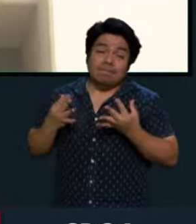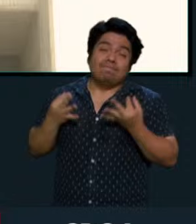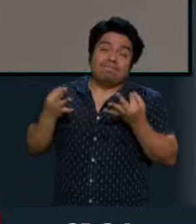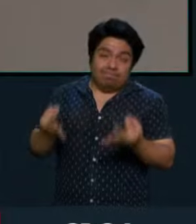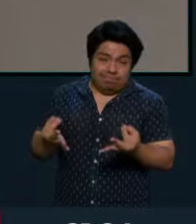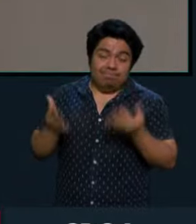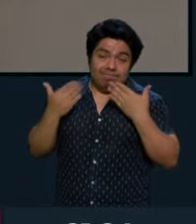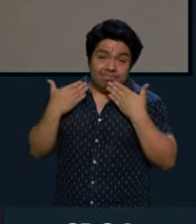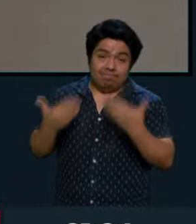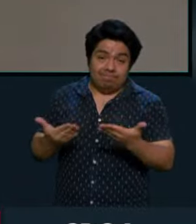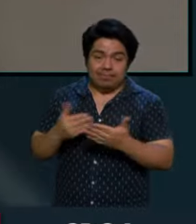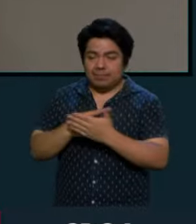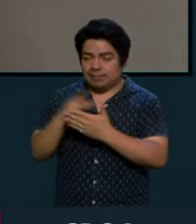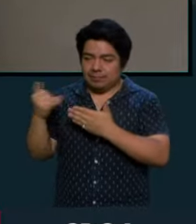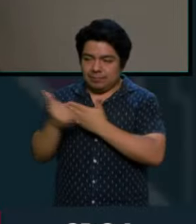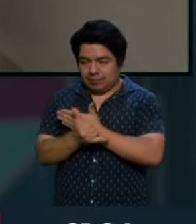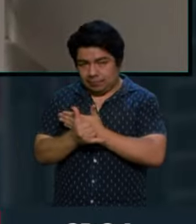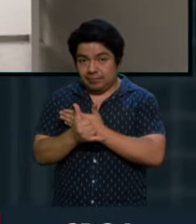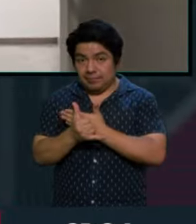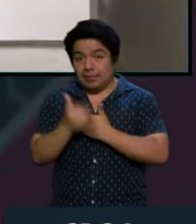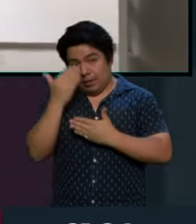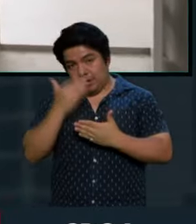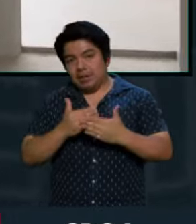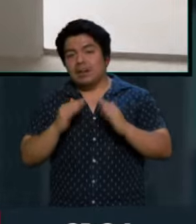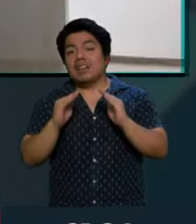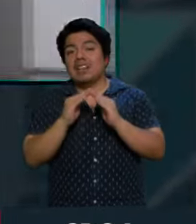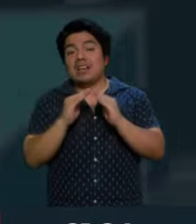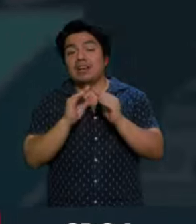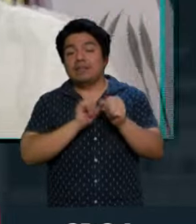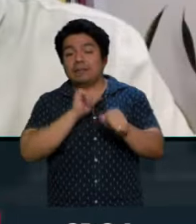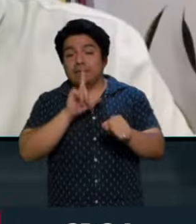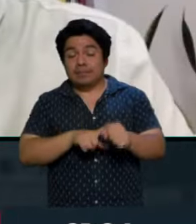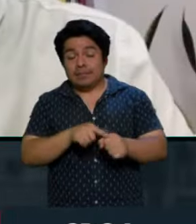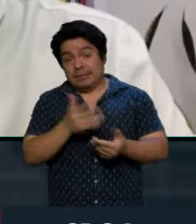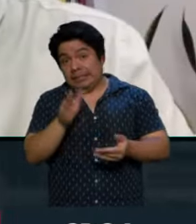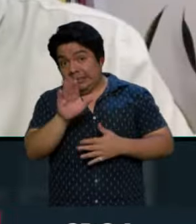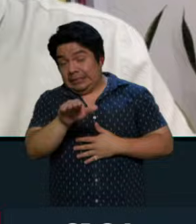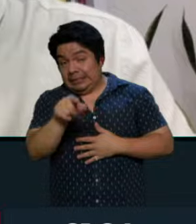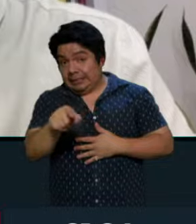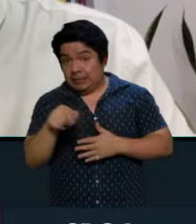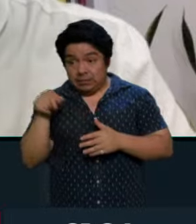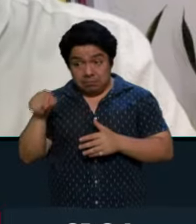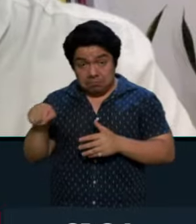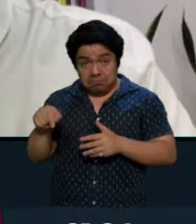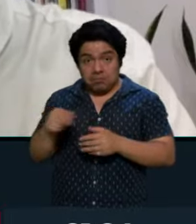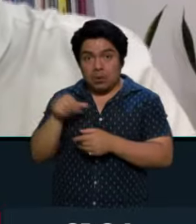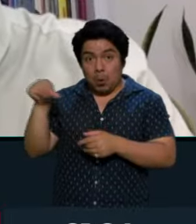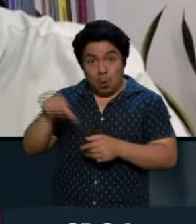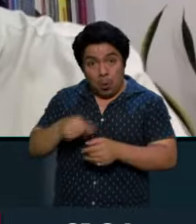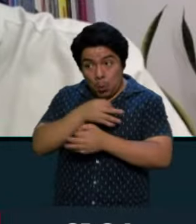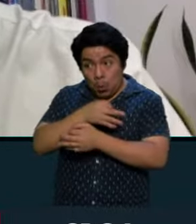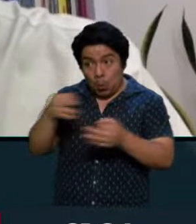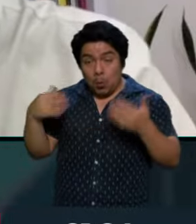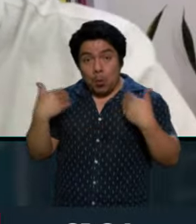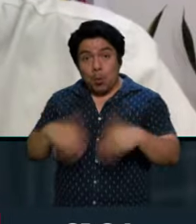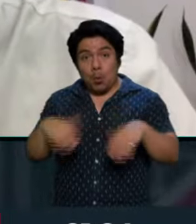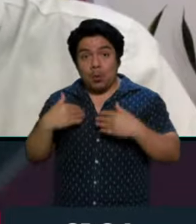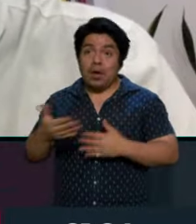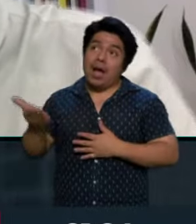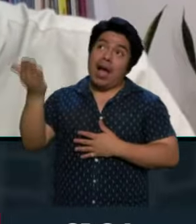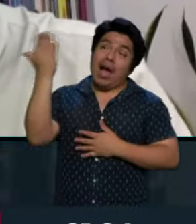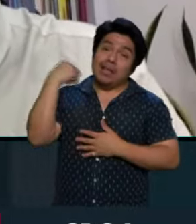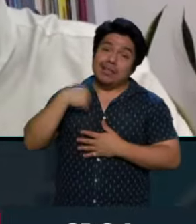será un proyecto de vivienda social. Oye, pues es un gran programa el que se anunció hoy. Ojalá hubiera habido uno así cuando yo estudié en la